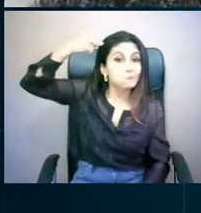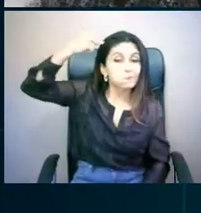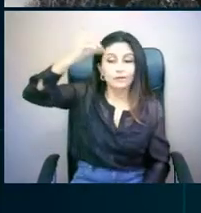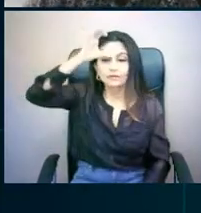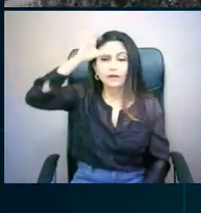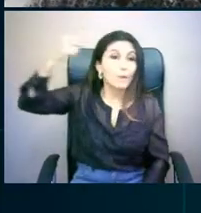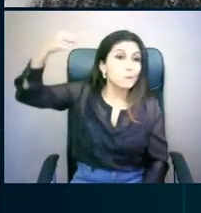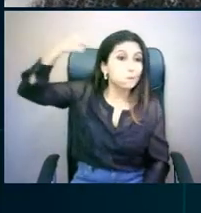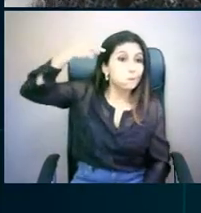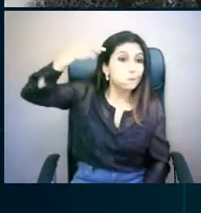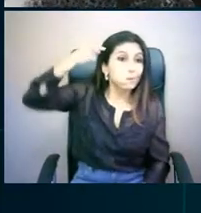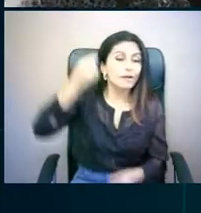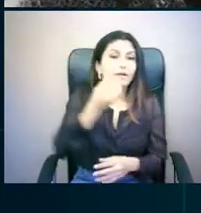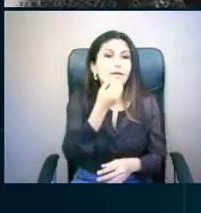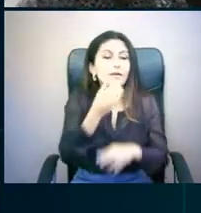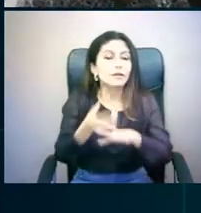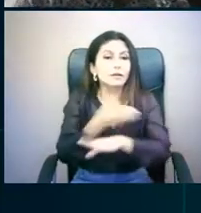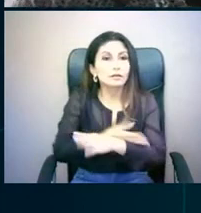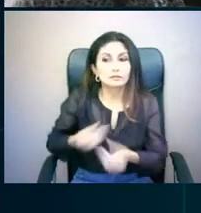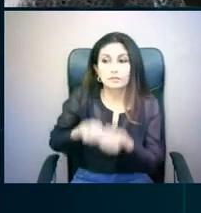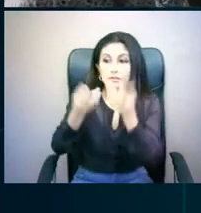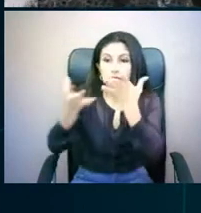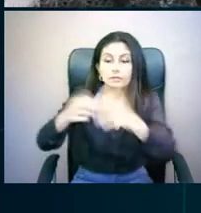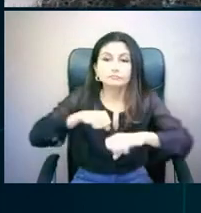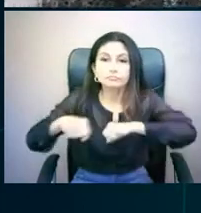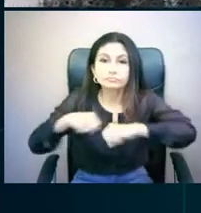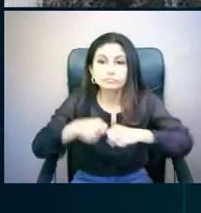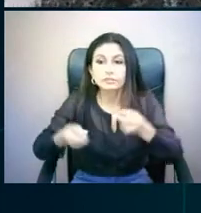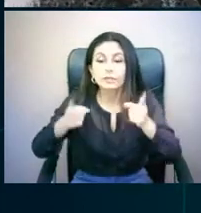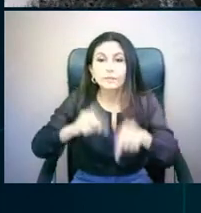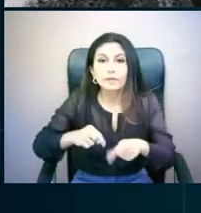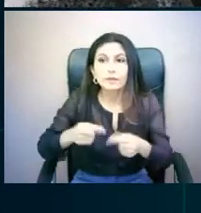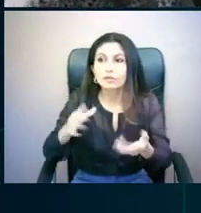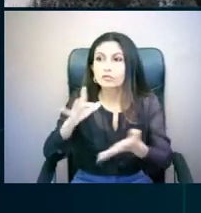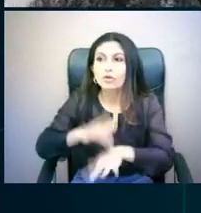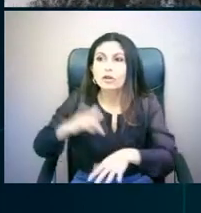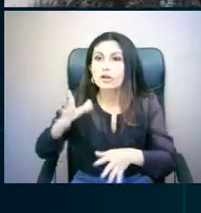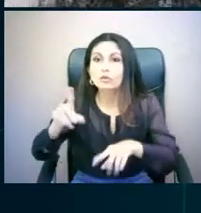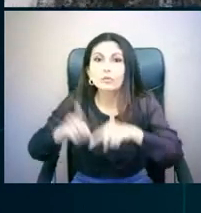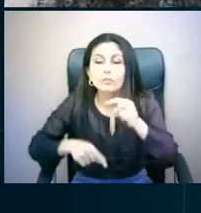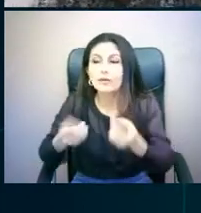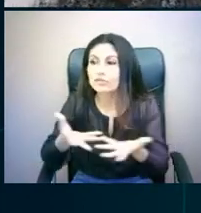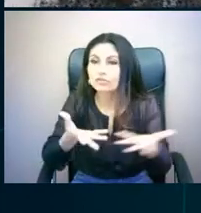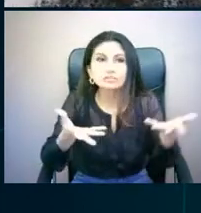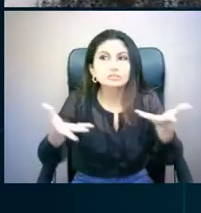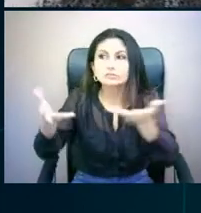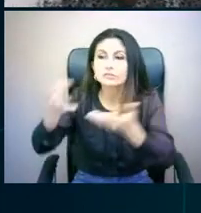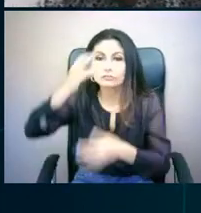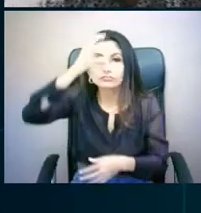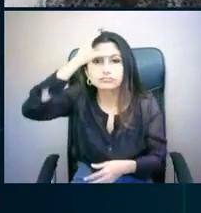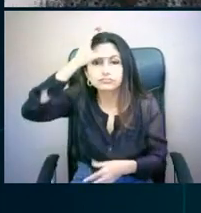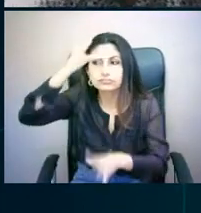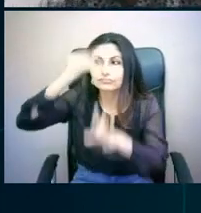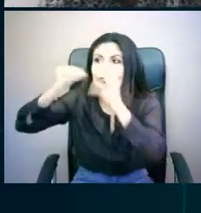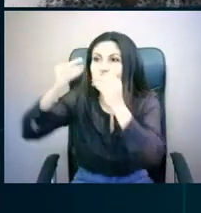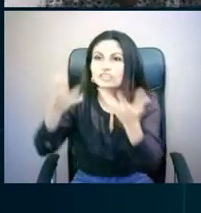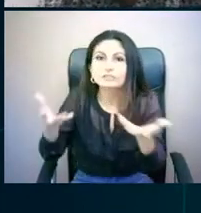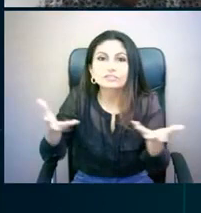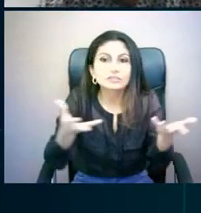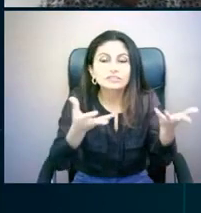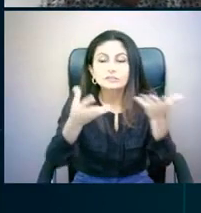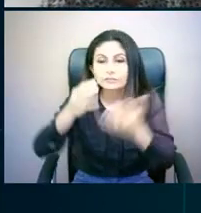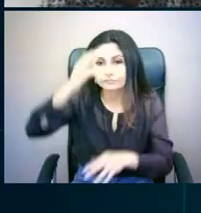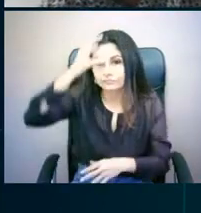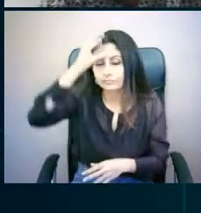detrás del activo que estamos entregando en funcionamiento queda un activo intangible y es todo ese conocimiento, es todas esas lecciones aprendidas que quedan de la gente